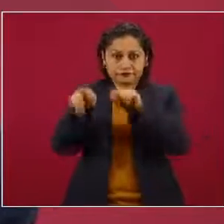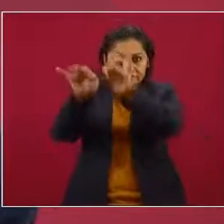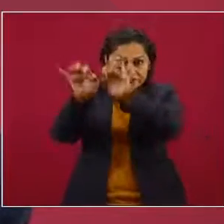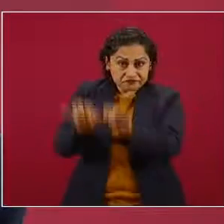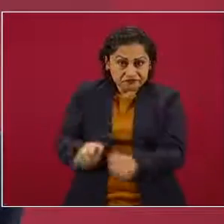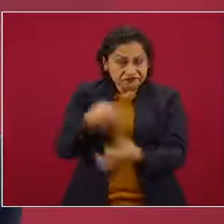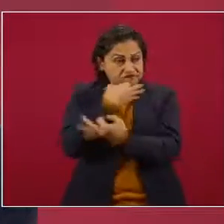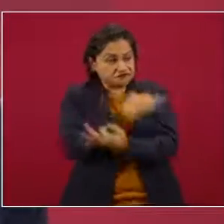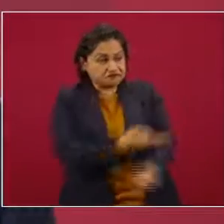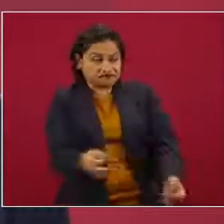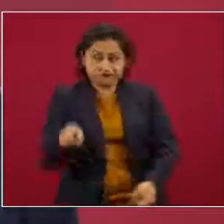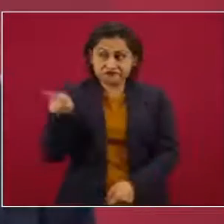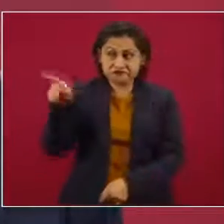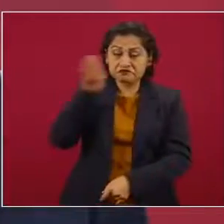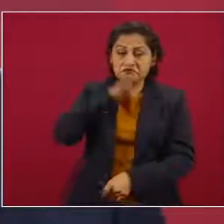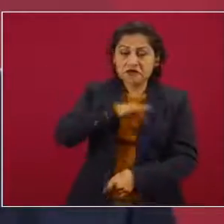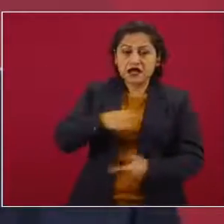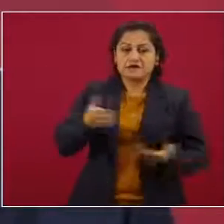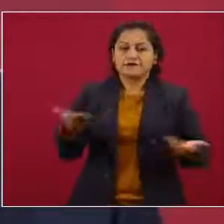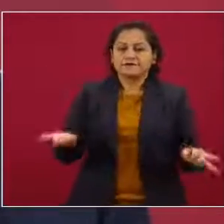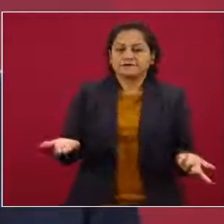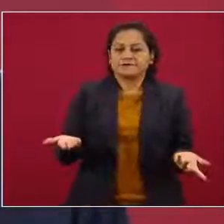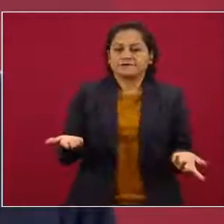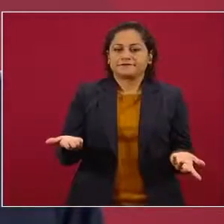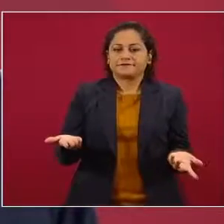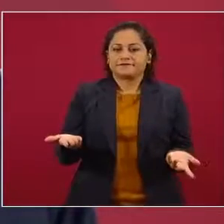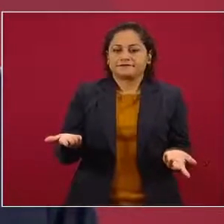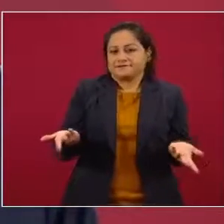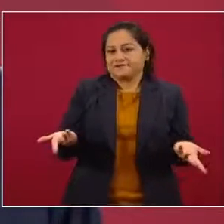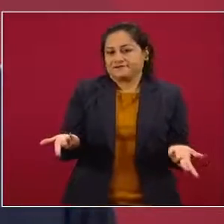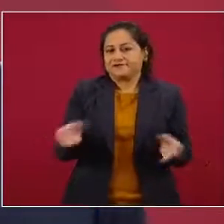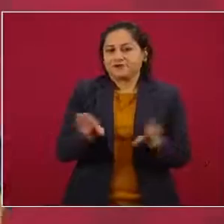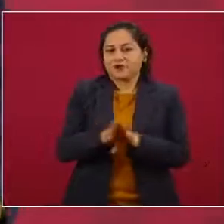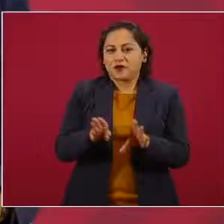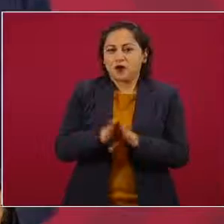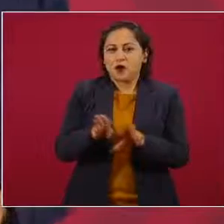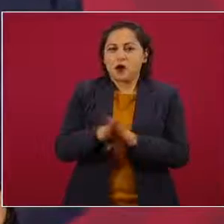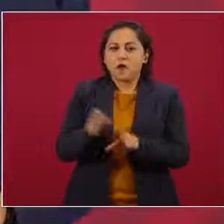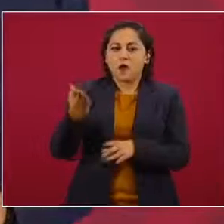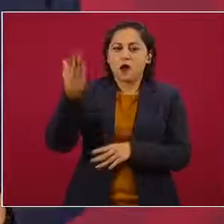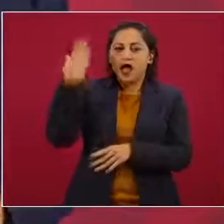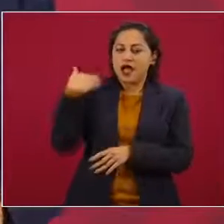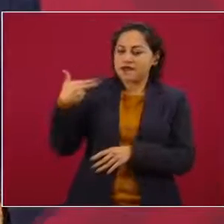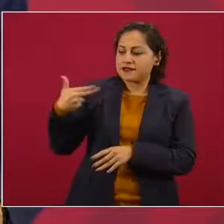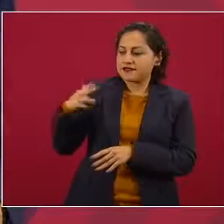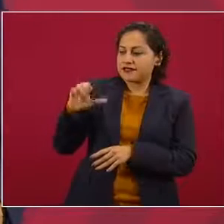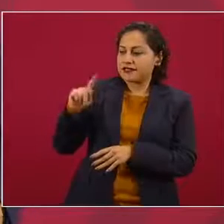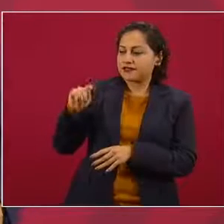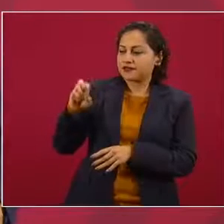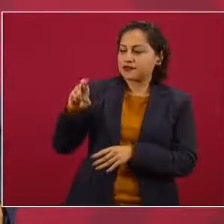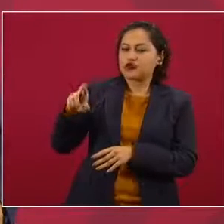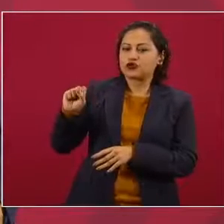ahora sí que, como decía el final Héctor Suárez,